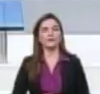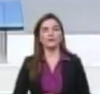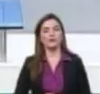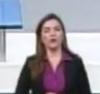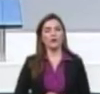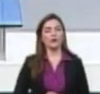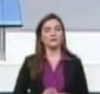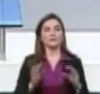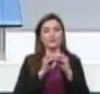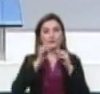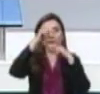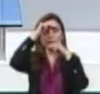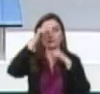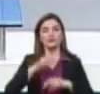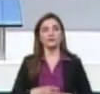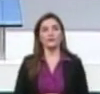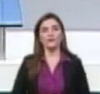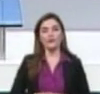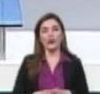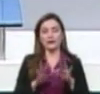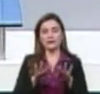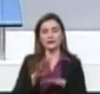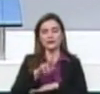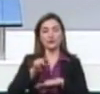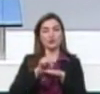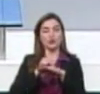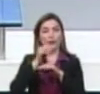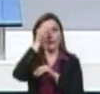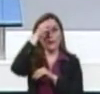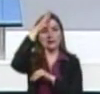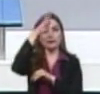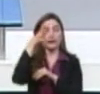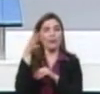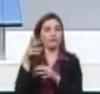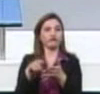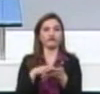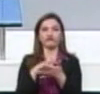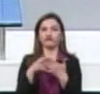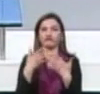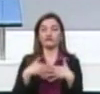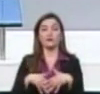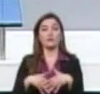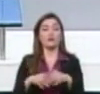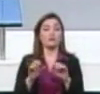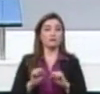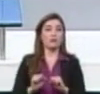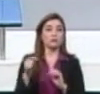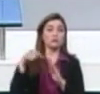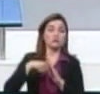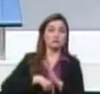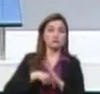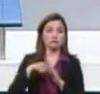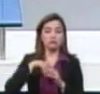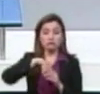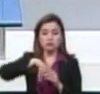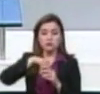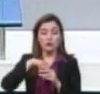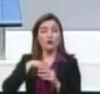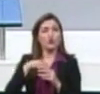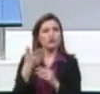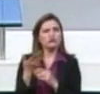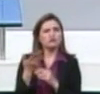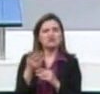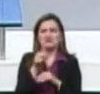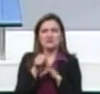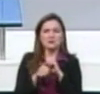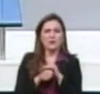horas. Más noticias, amigos. La eliminación de la Secretaría de Inteligencia abre la posibilidad de realizar una investigación al uso de gastos reservados que se